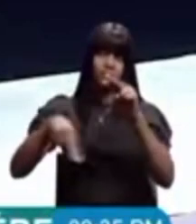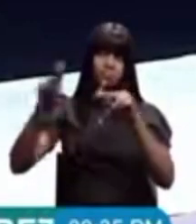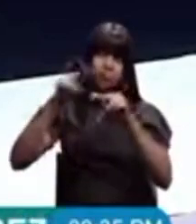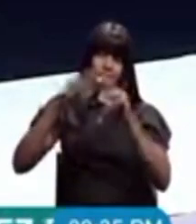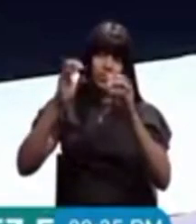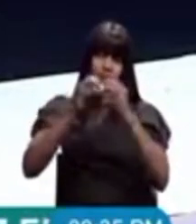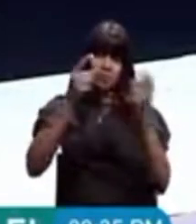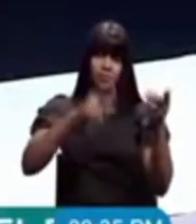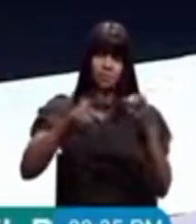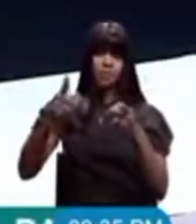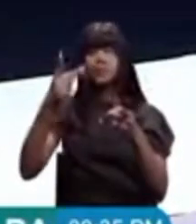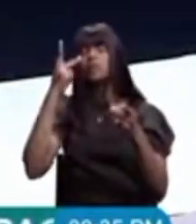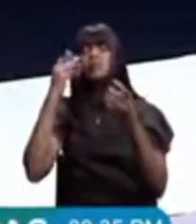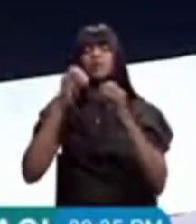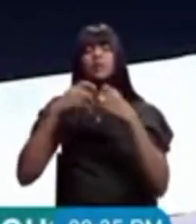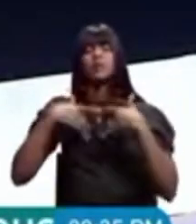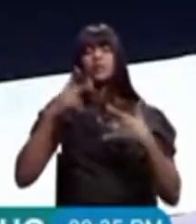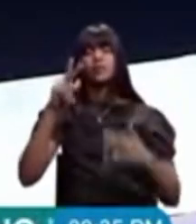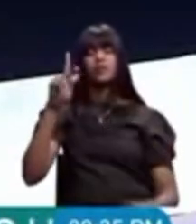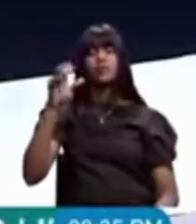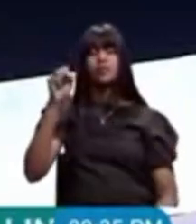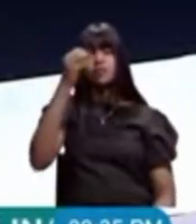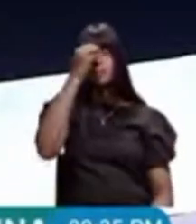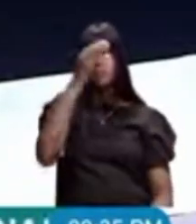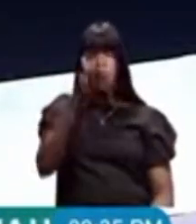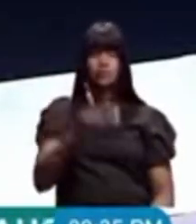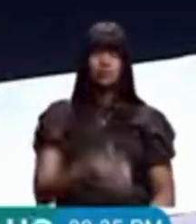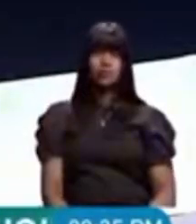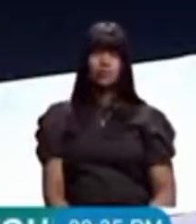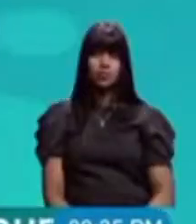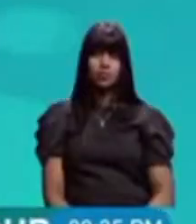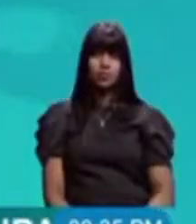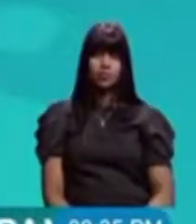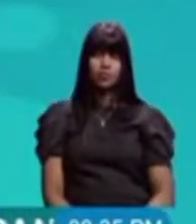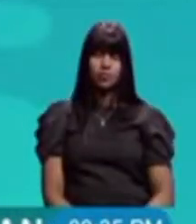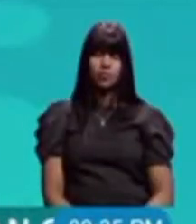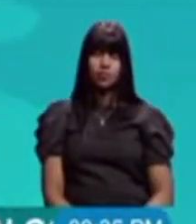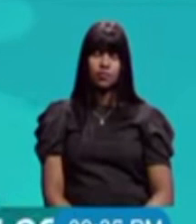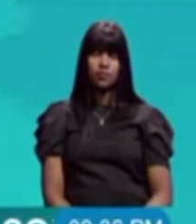los casos. Ricardo Tiburcio está en directo. Paso contigo, adelante.